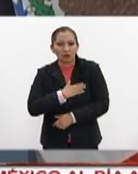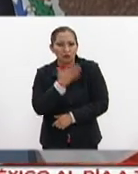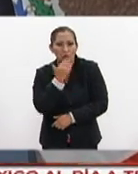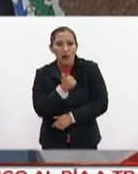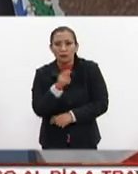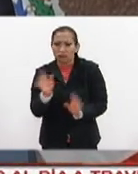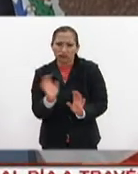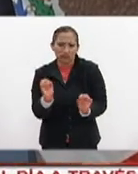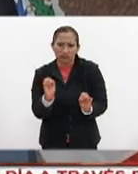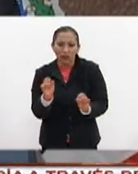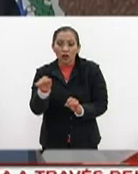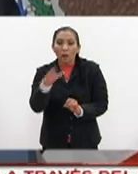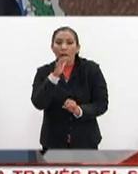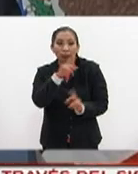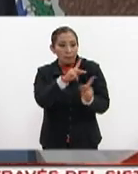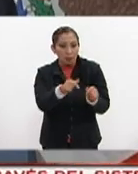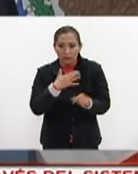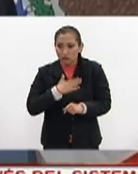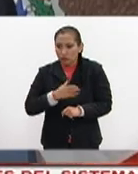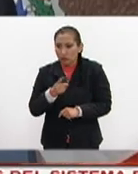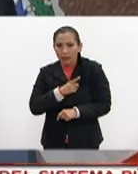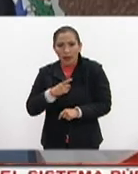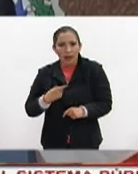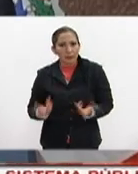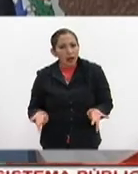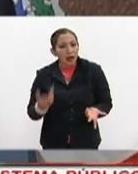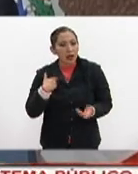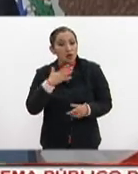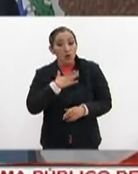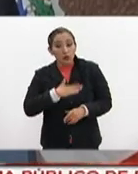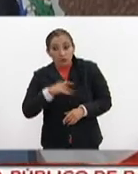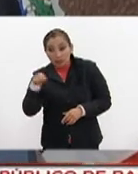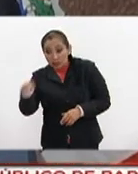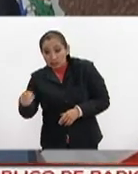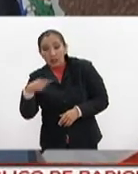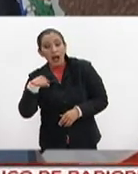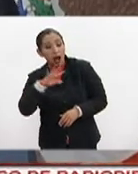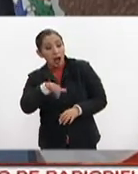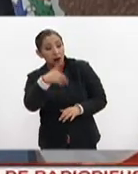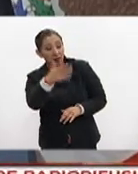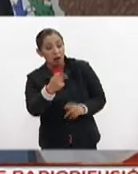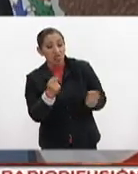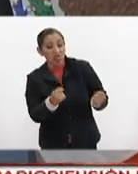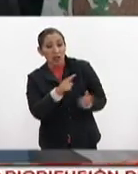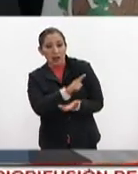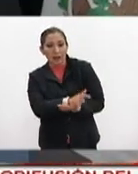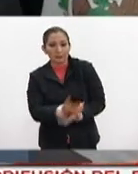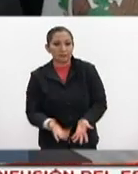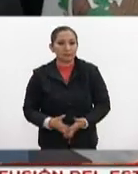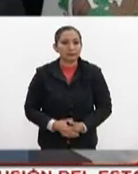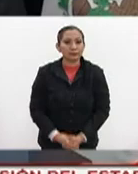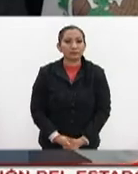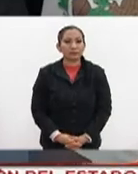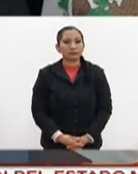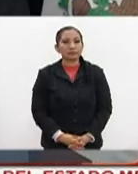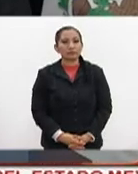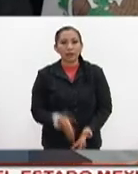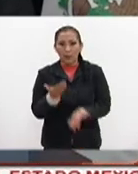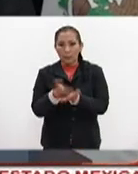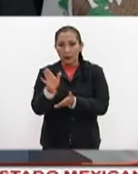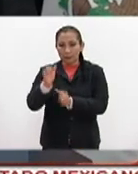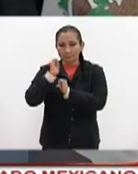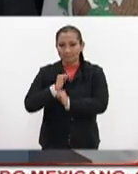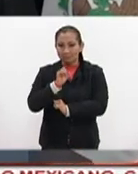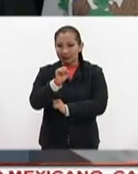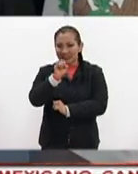no puede haber paz donde no hay justicia y no habrá justicia fuera de la legalidad. Por su parte,